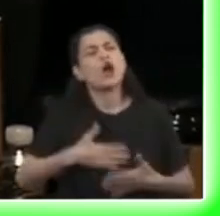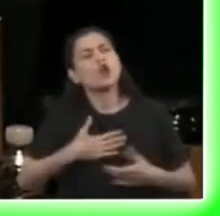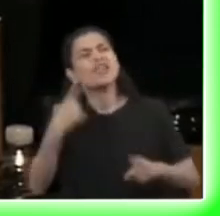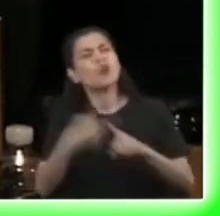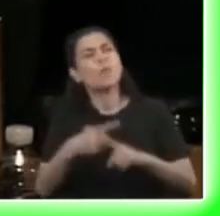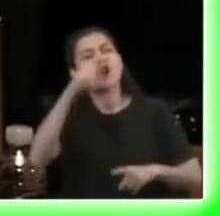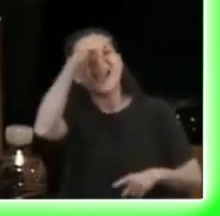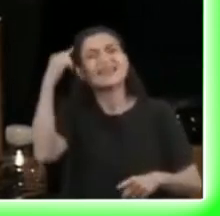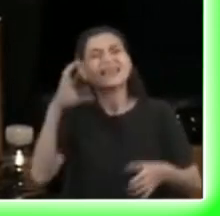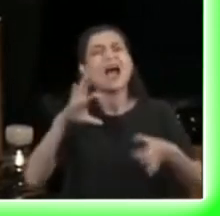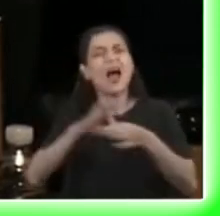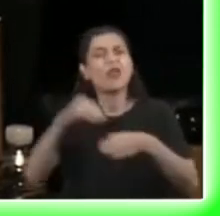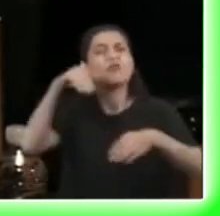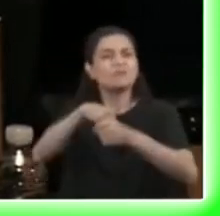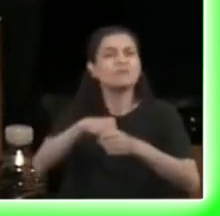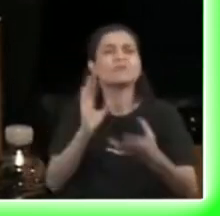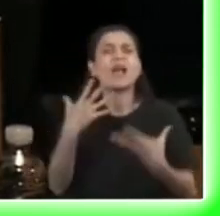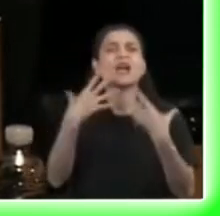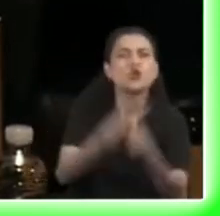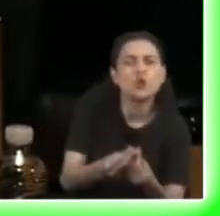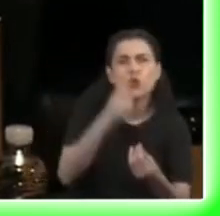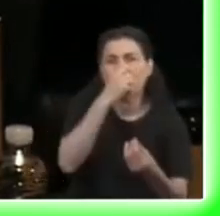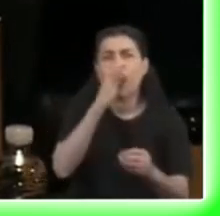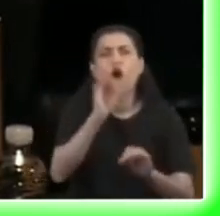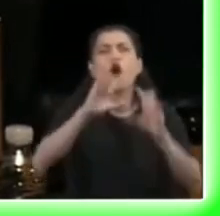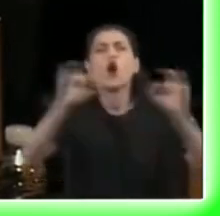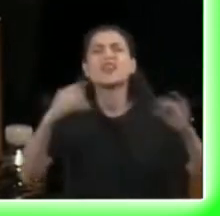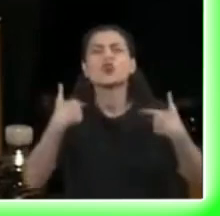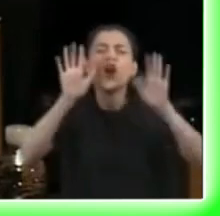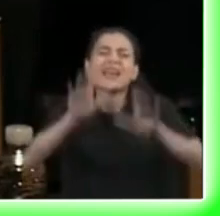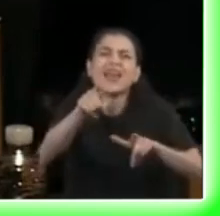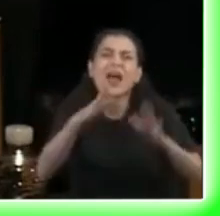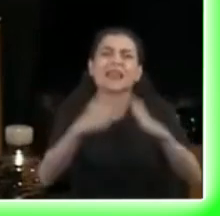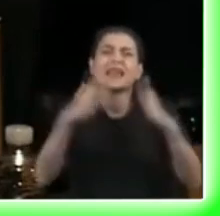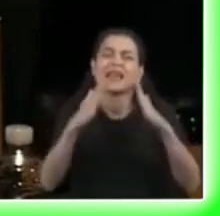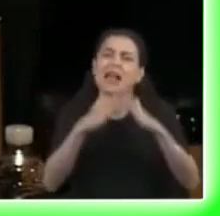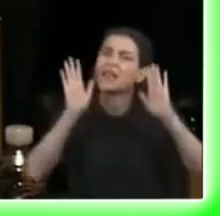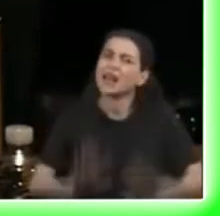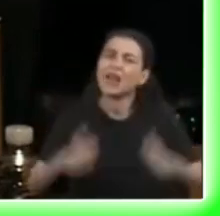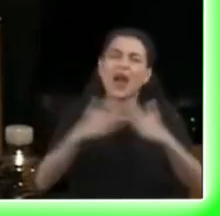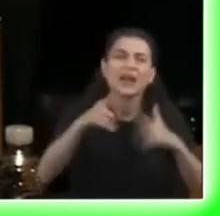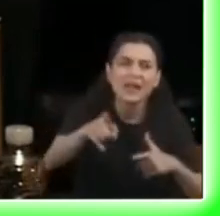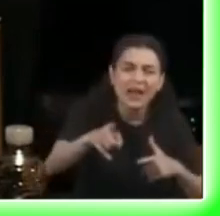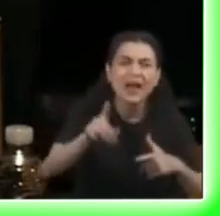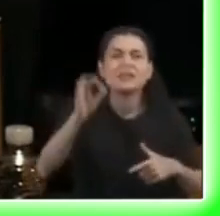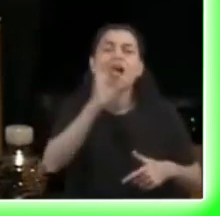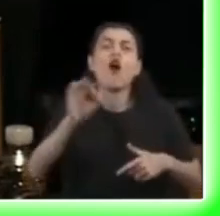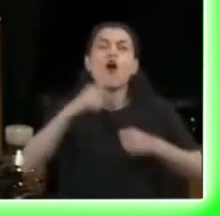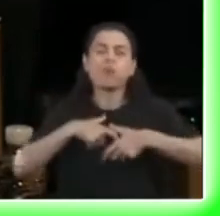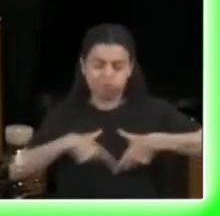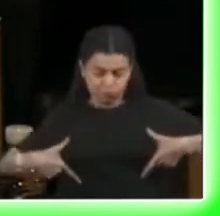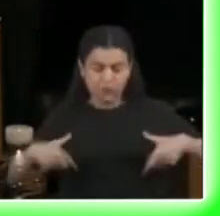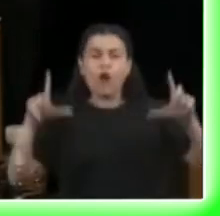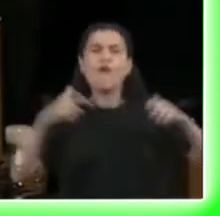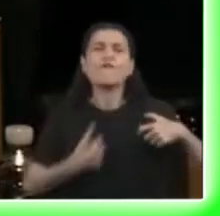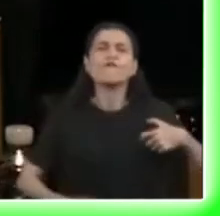tanto festejaban el quédate en casa, digamos, o esos delincuentes que andaban con una remera que decía la Pedro Can,